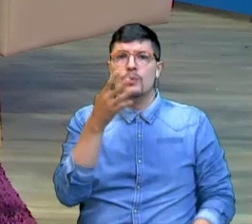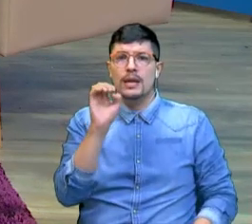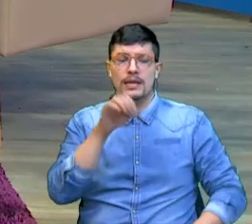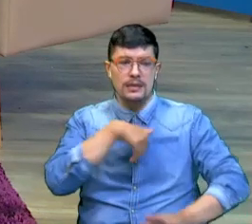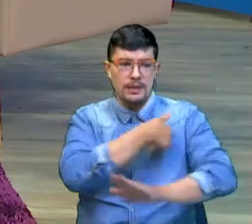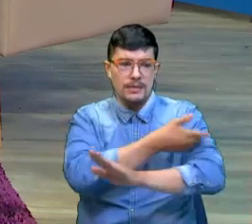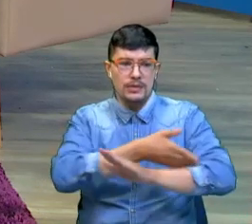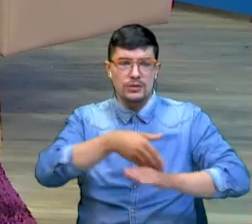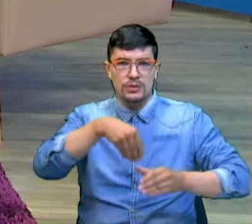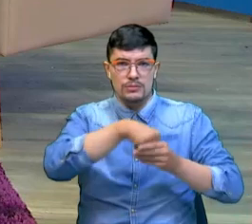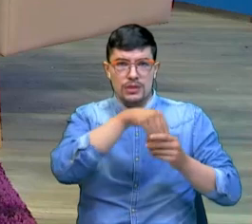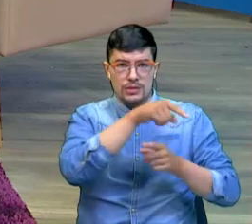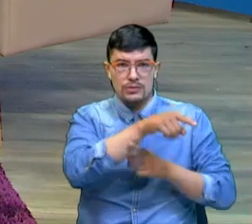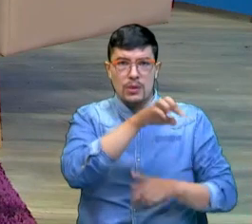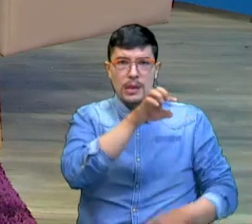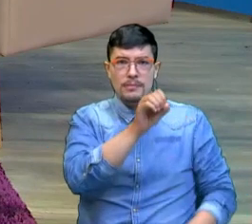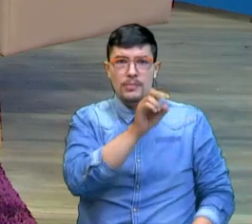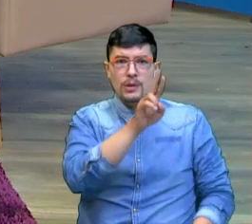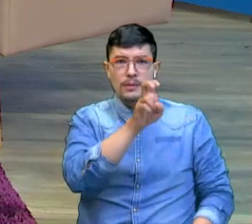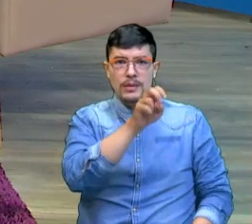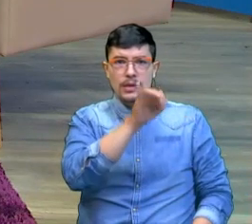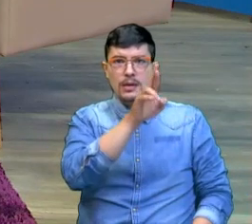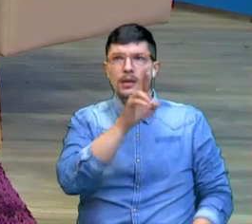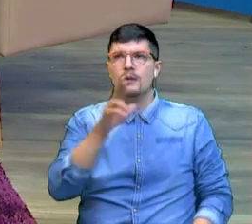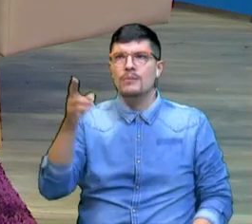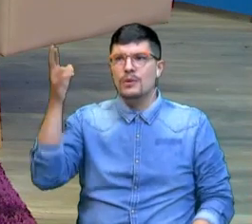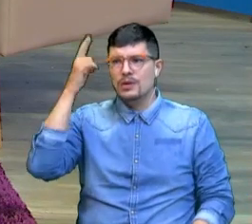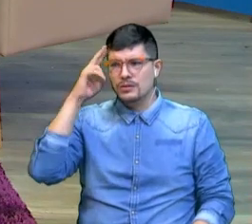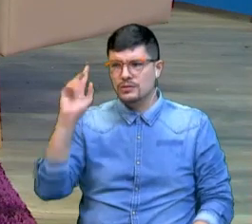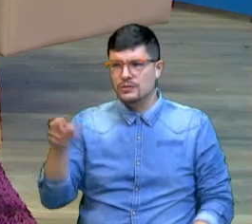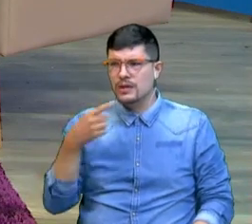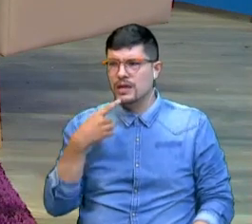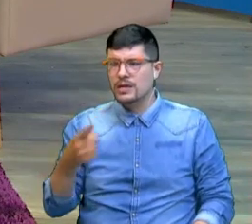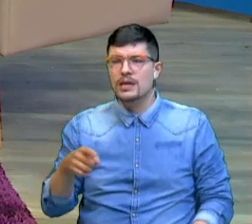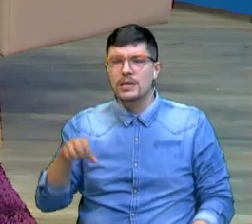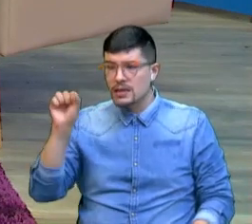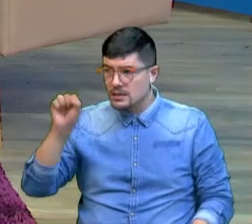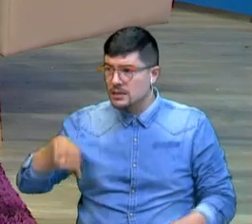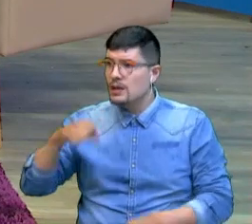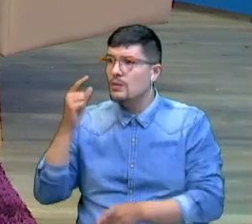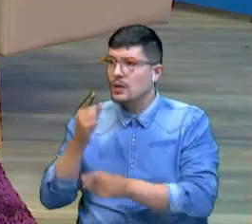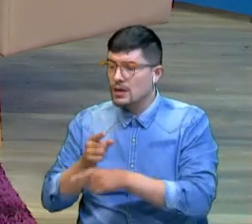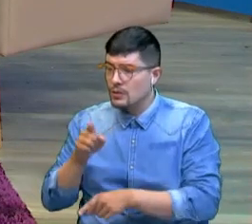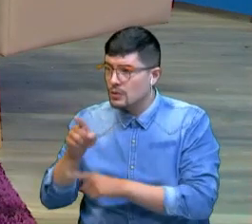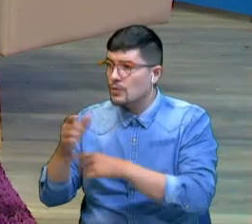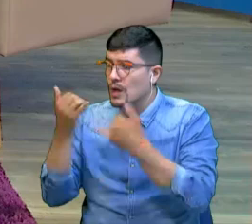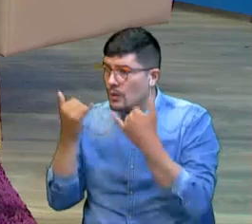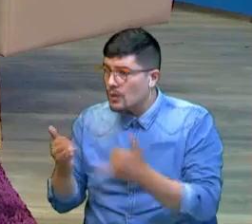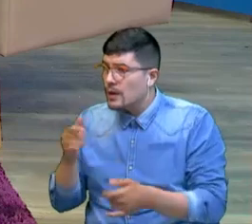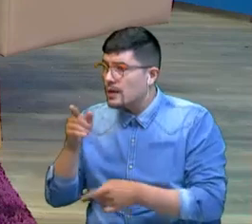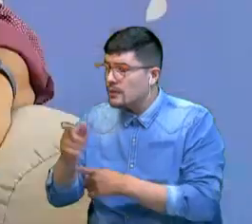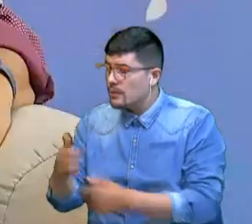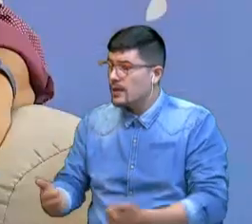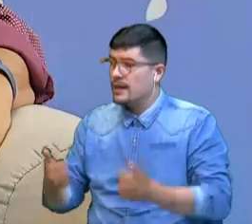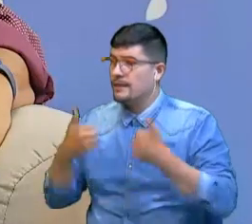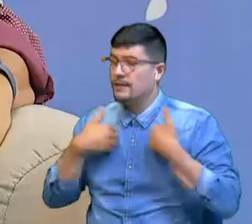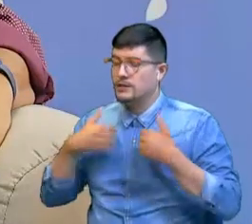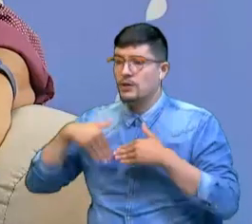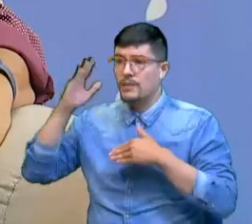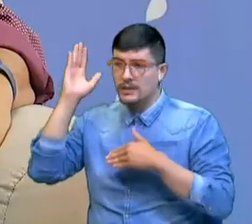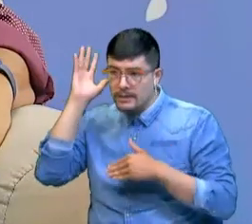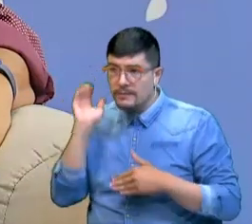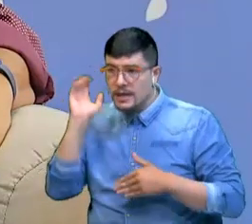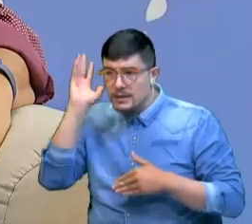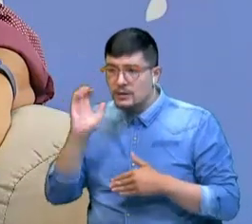en Porvenir. Claro, por eso le esfuerce. Sí, Marta, sí puede en este momento, si le conviene más la pensión